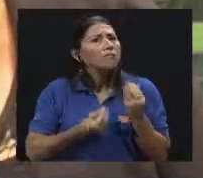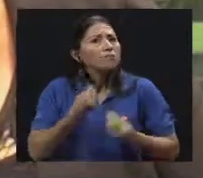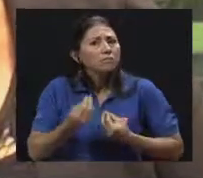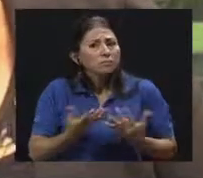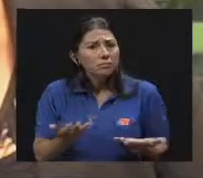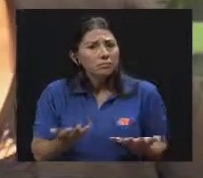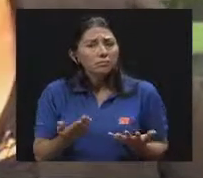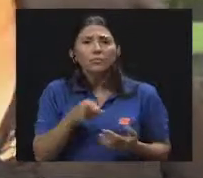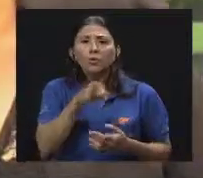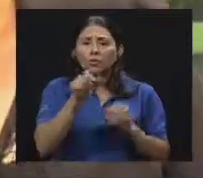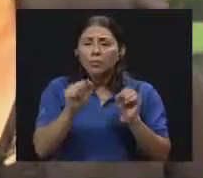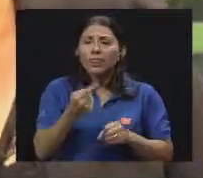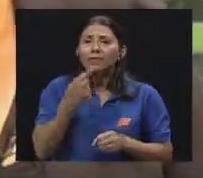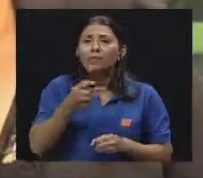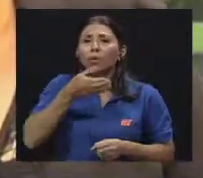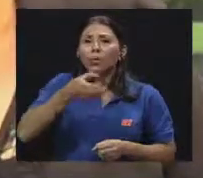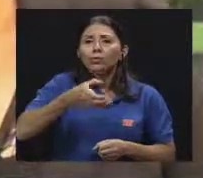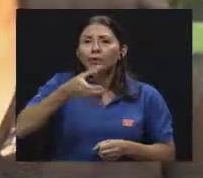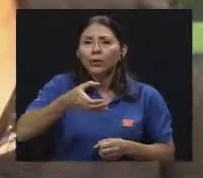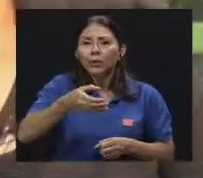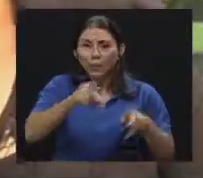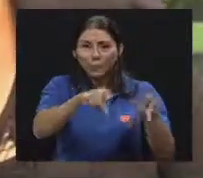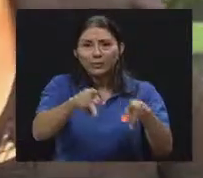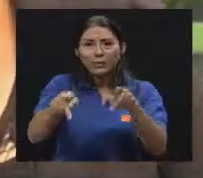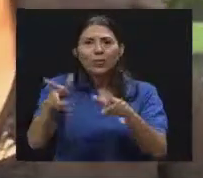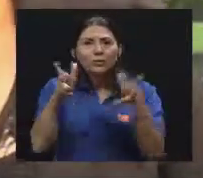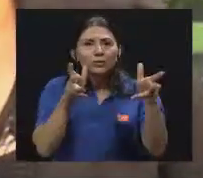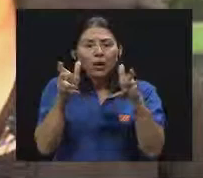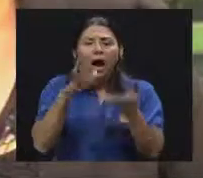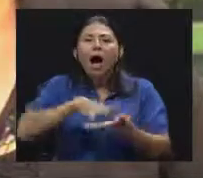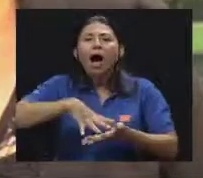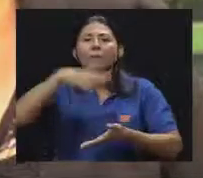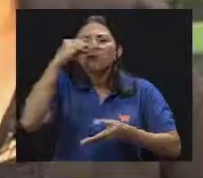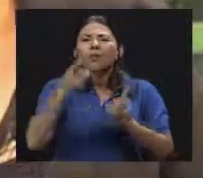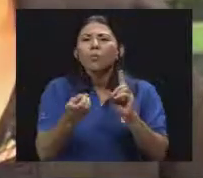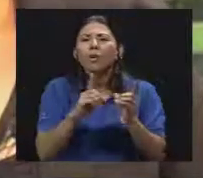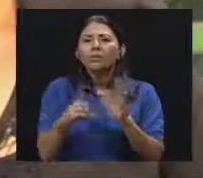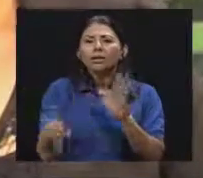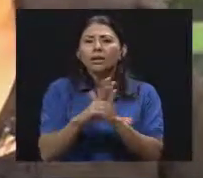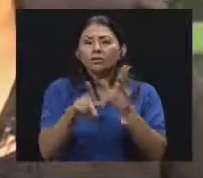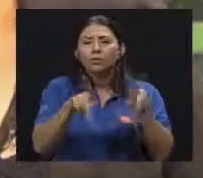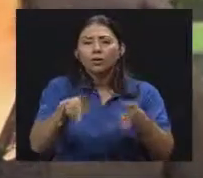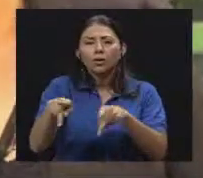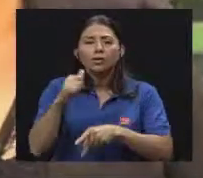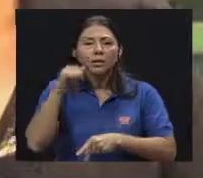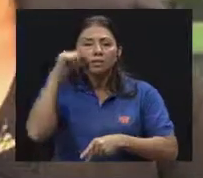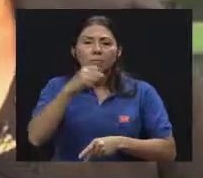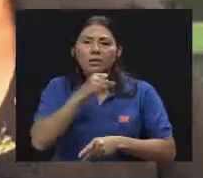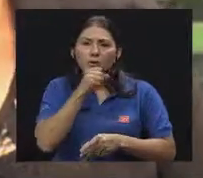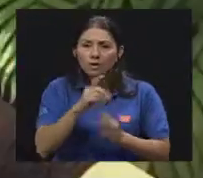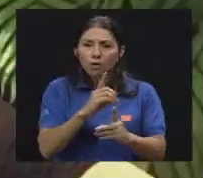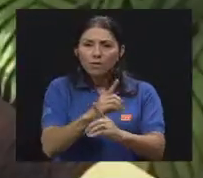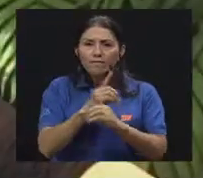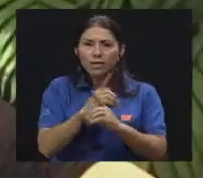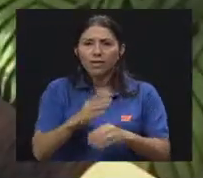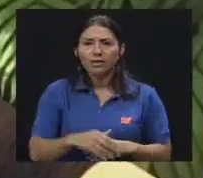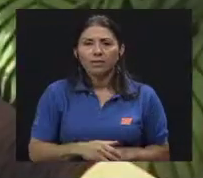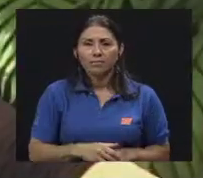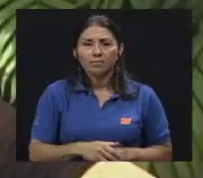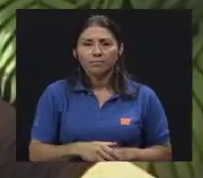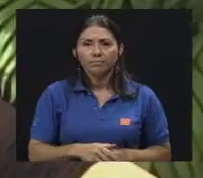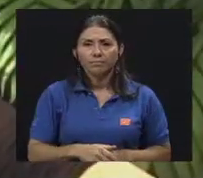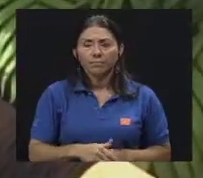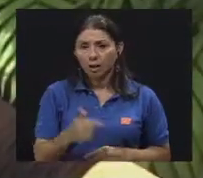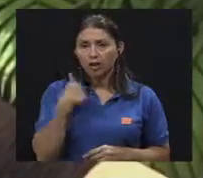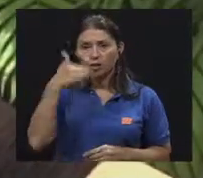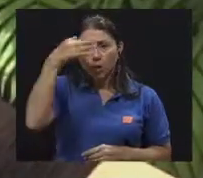podría dar para que los que nos estén escuchando también aprendan sobre los derechos de las personas adultas mayores y los defiendan? Uh-huh. Yo creo que es una